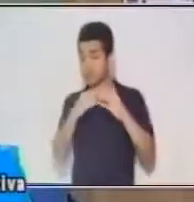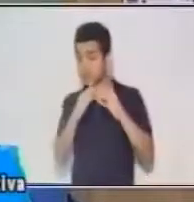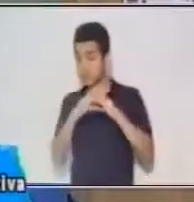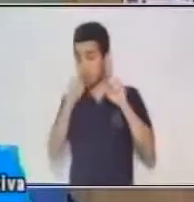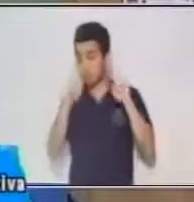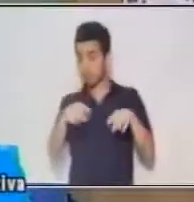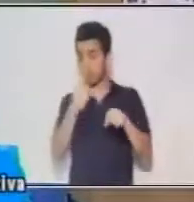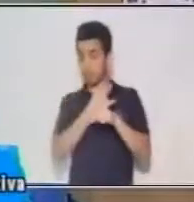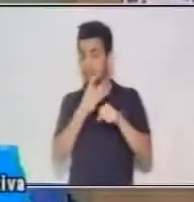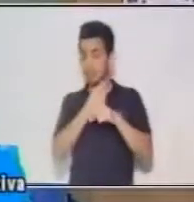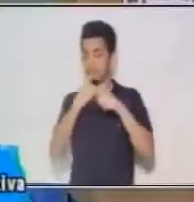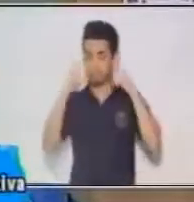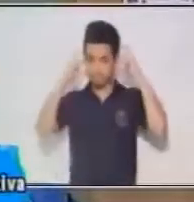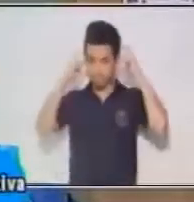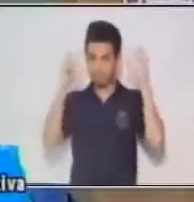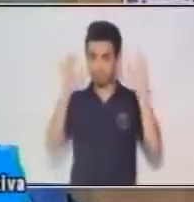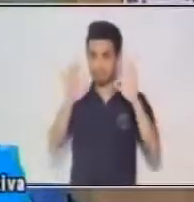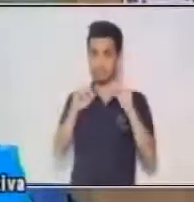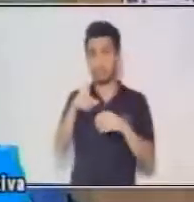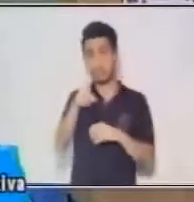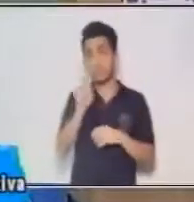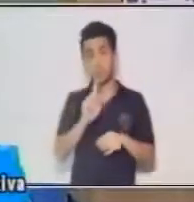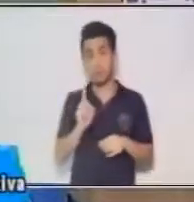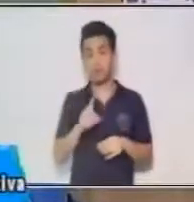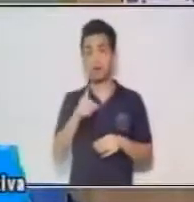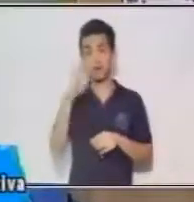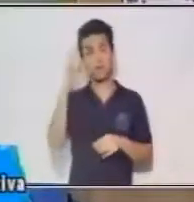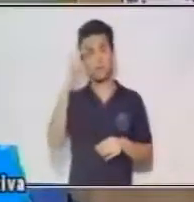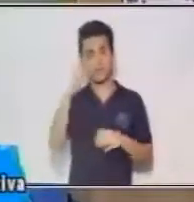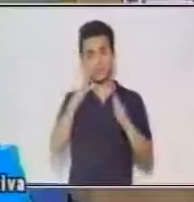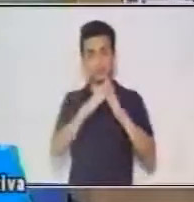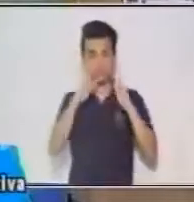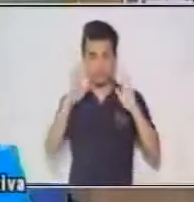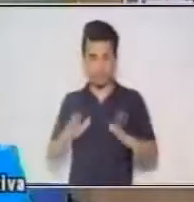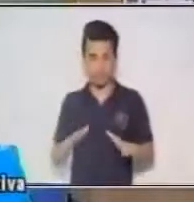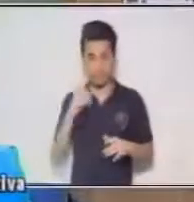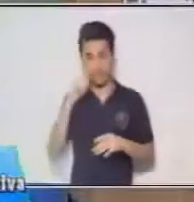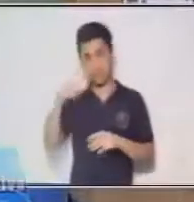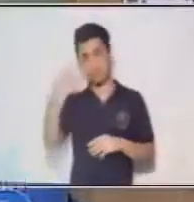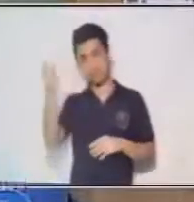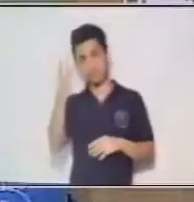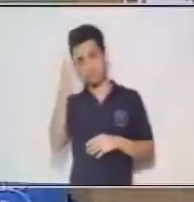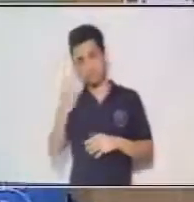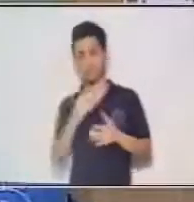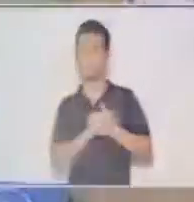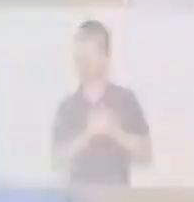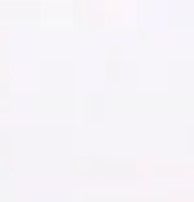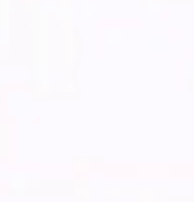utiliza la mascarilla. Y si no, recuerda quedarte en casa. Hasta la próxima.